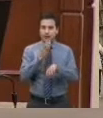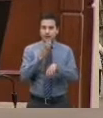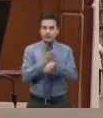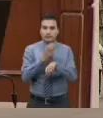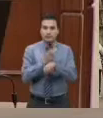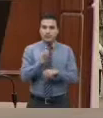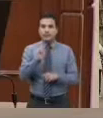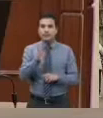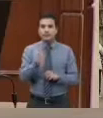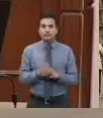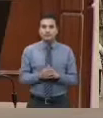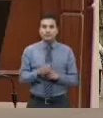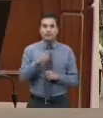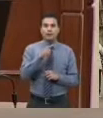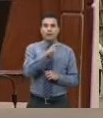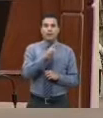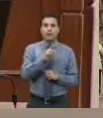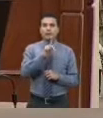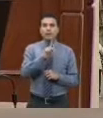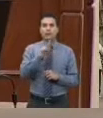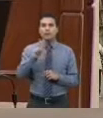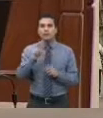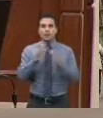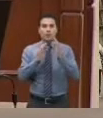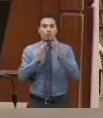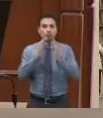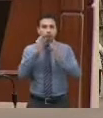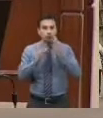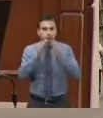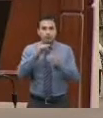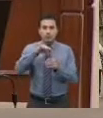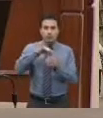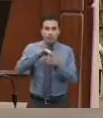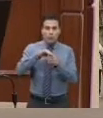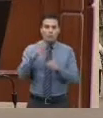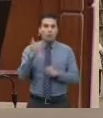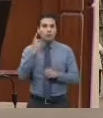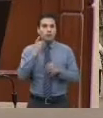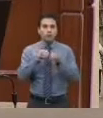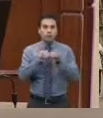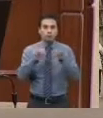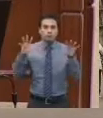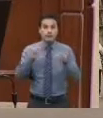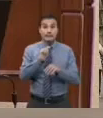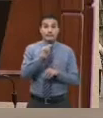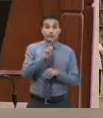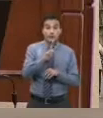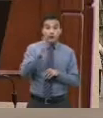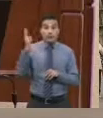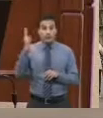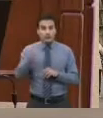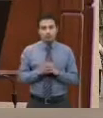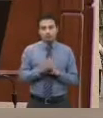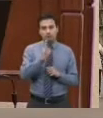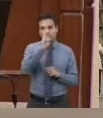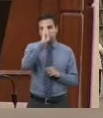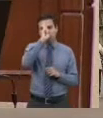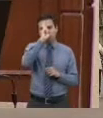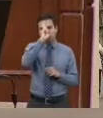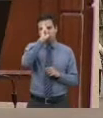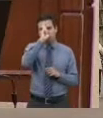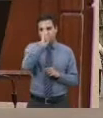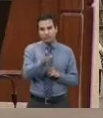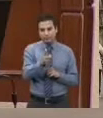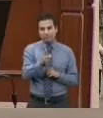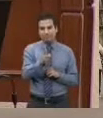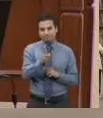imponer como sanción la interrupción de la difusión de la propaganda política o electoral que se transmite en radio y televisión dentro del tiempo federal asignado